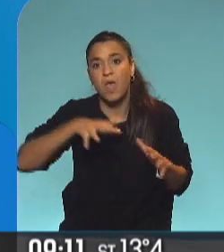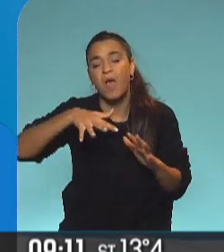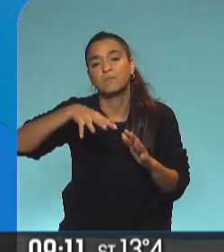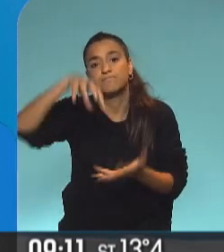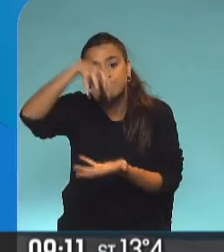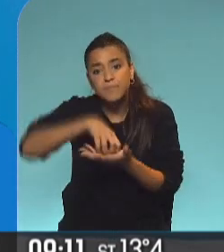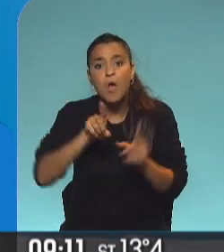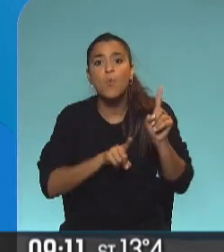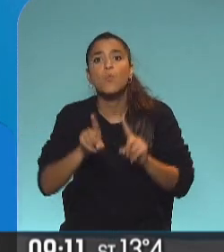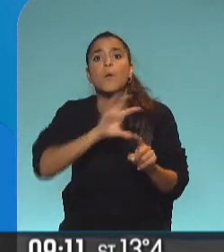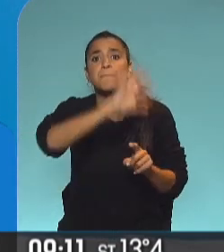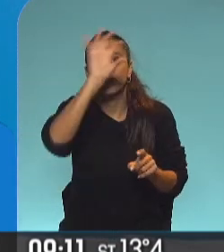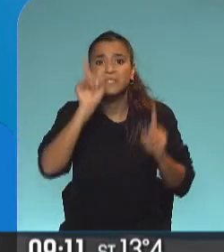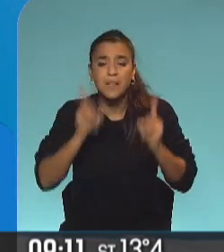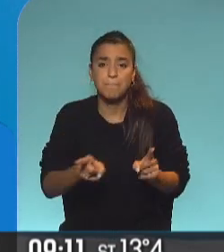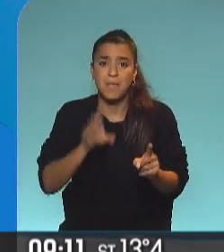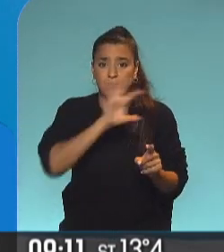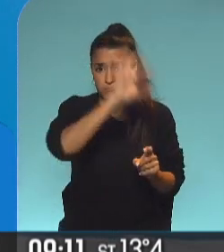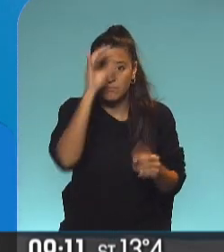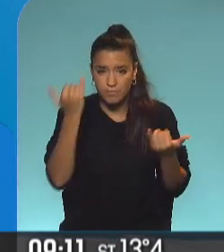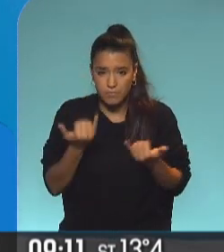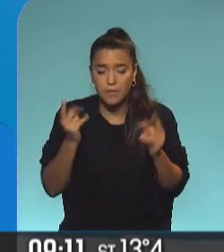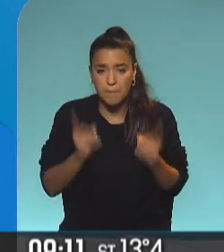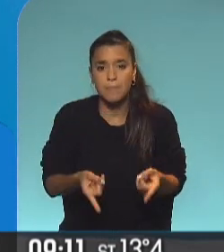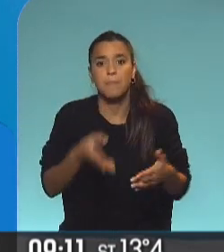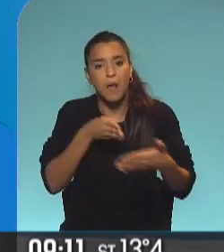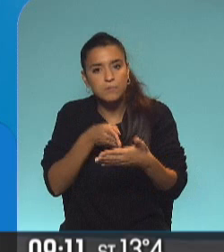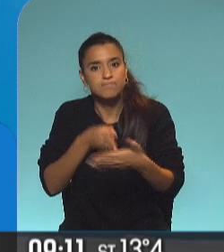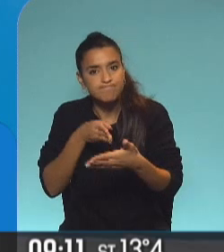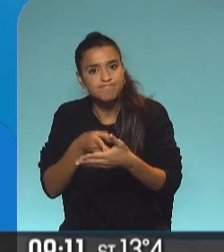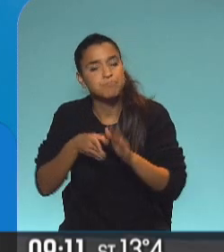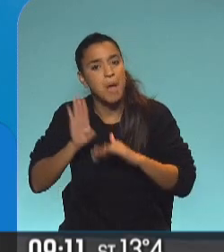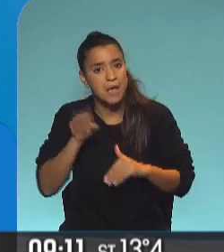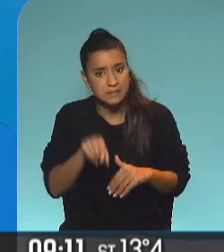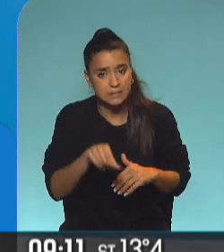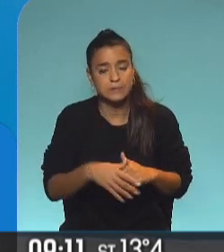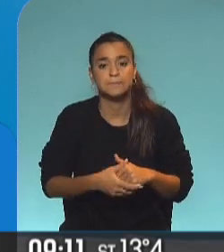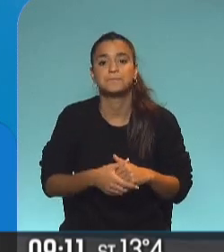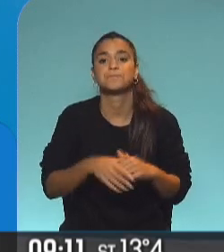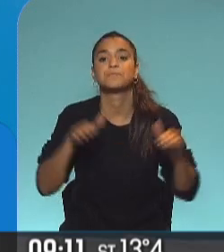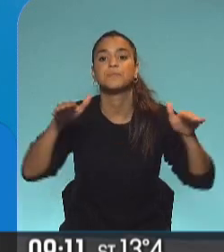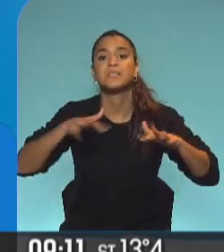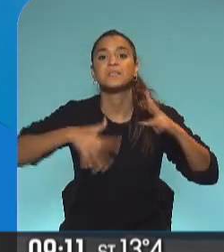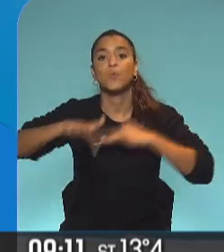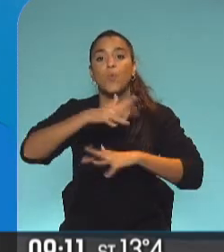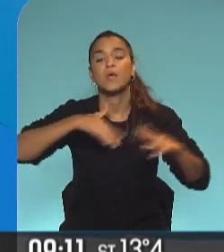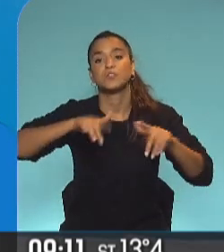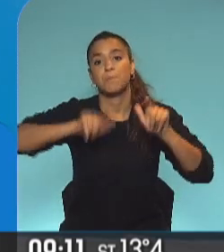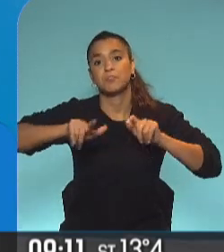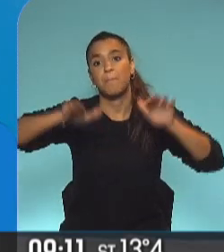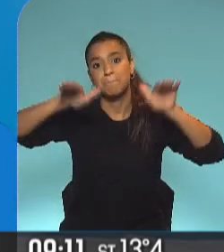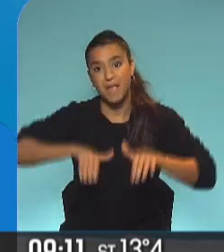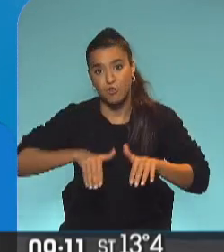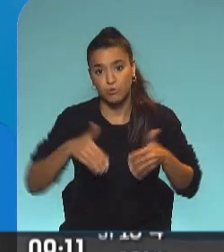algunos lugares, en algunas provincias a nivel provincial, para aumentar las restricciones y disminuir la circulación de personas